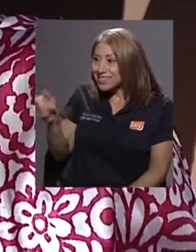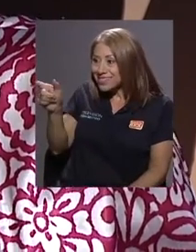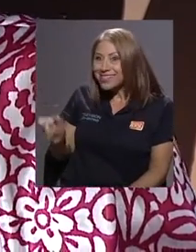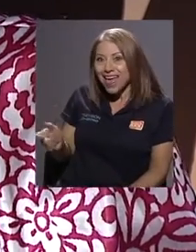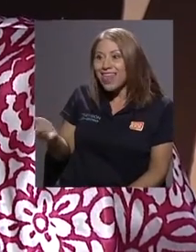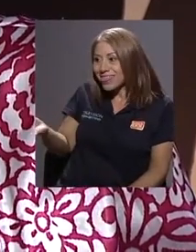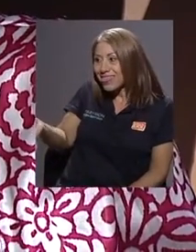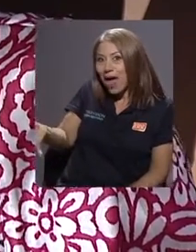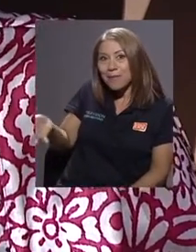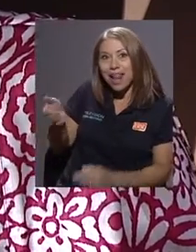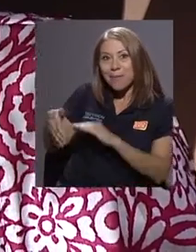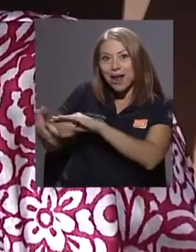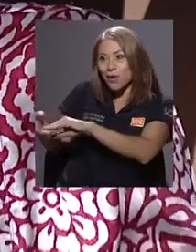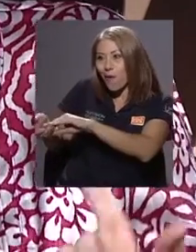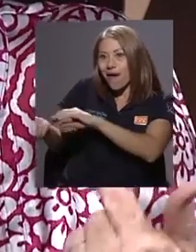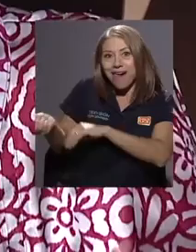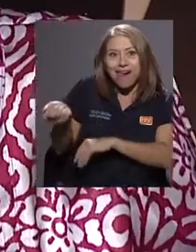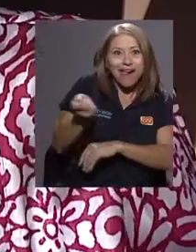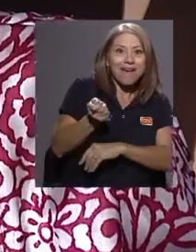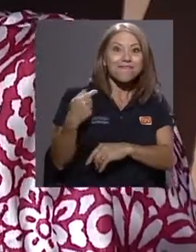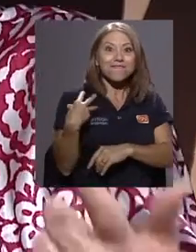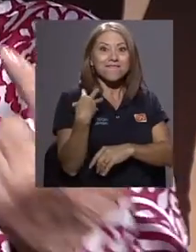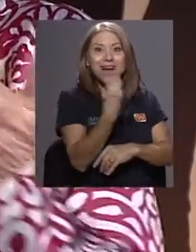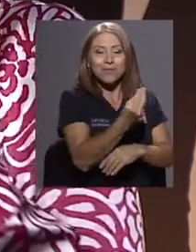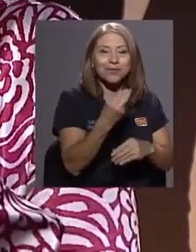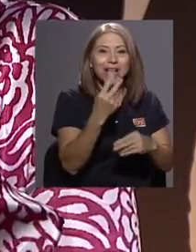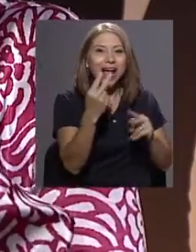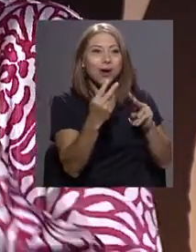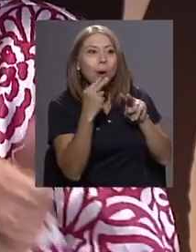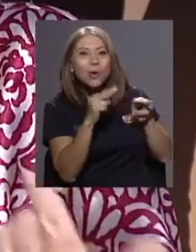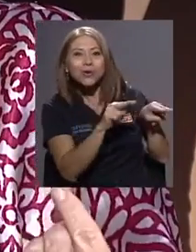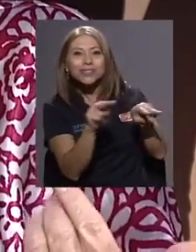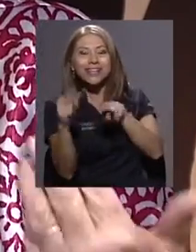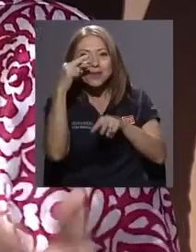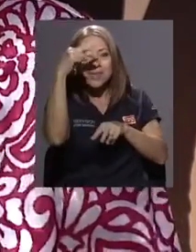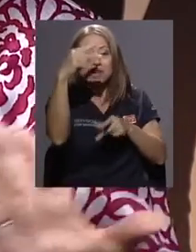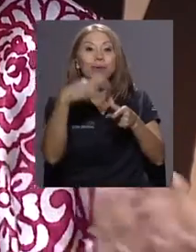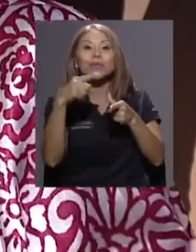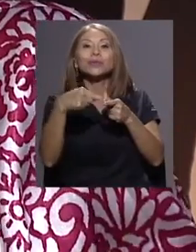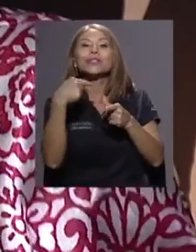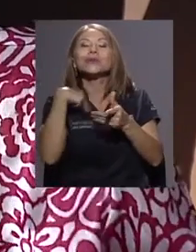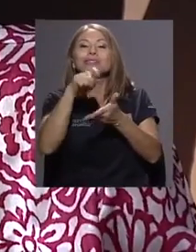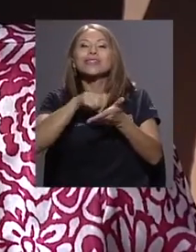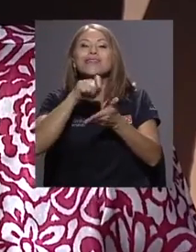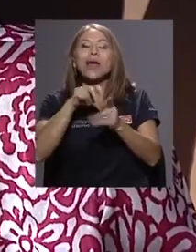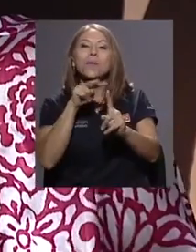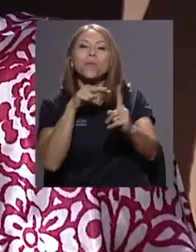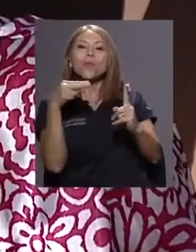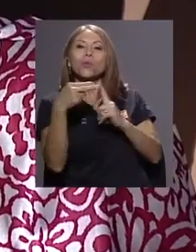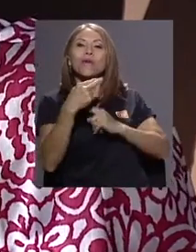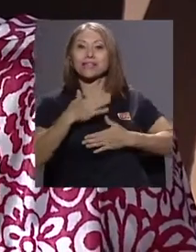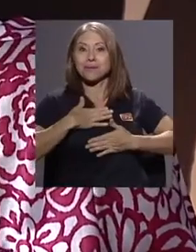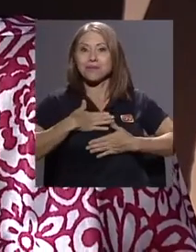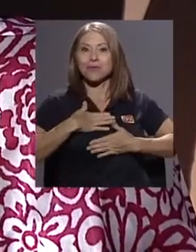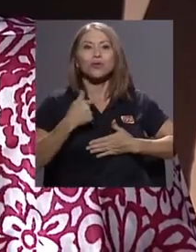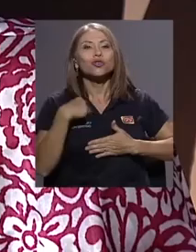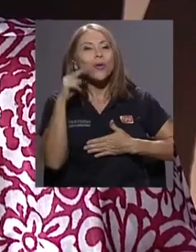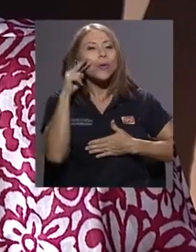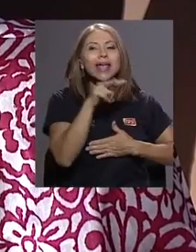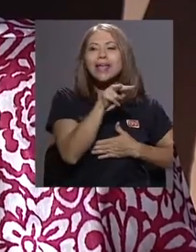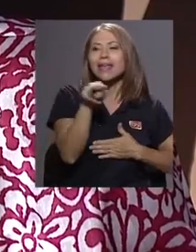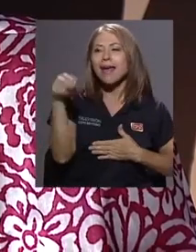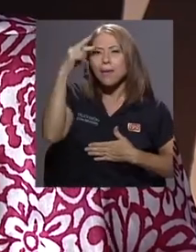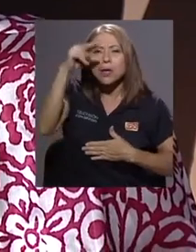entonces me puse a escribirle desde mi punto de vista como vería yo a méxico como amo yo a